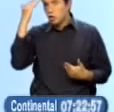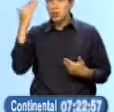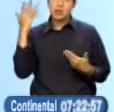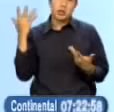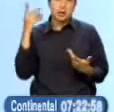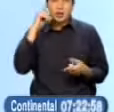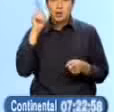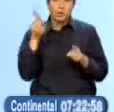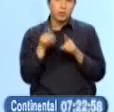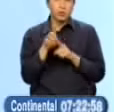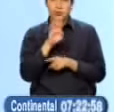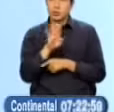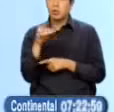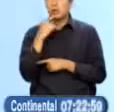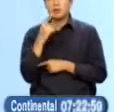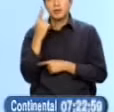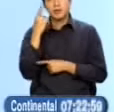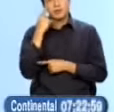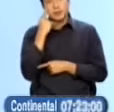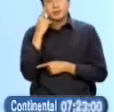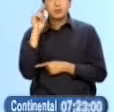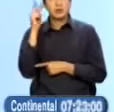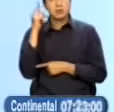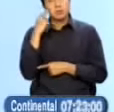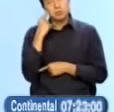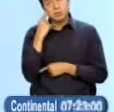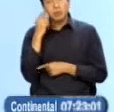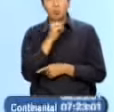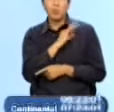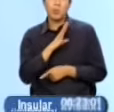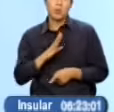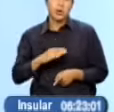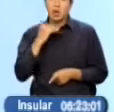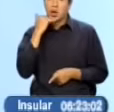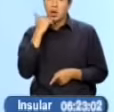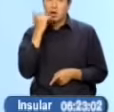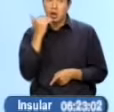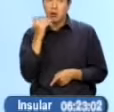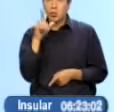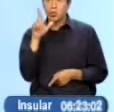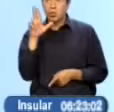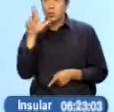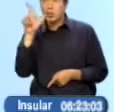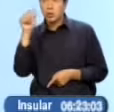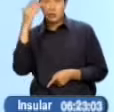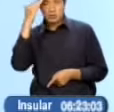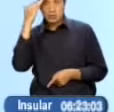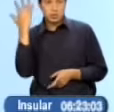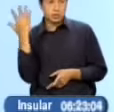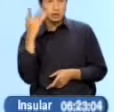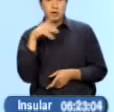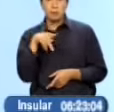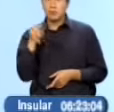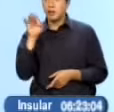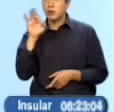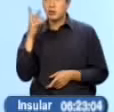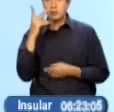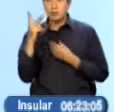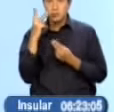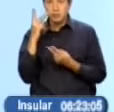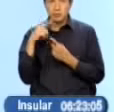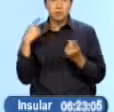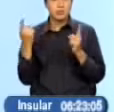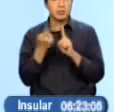es una forma de decir tenemos una segunda carta en caso de que nos golpeen a lula pero lo que tenía que hacer el pp ahora era